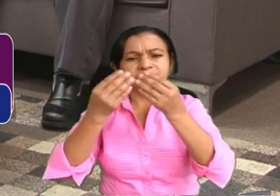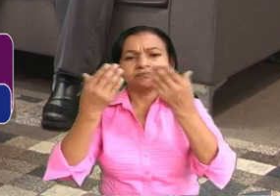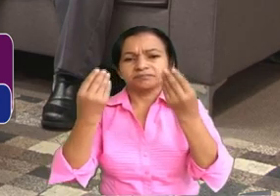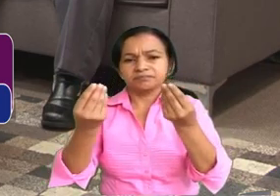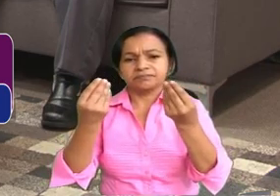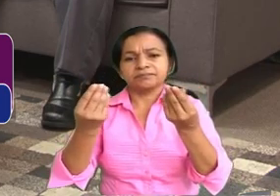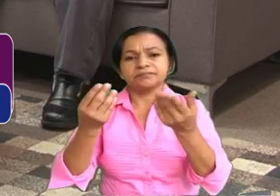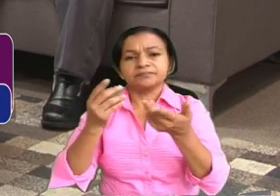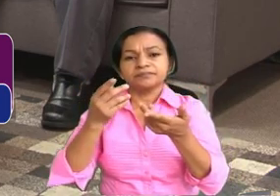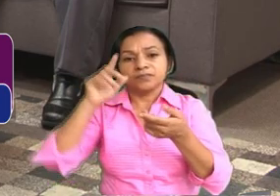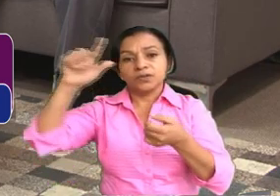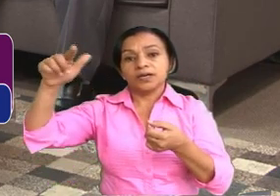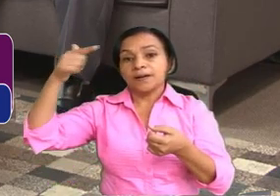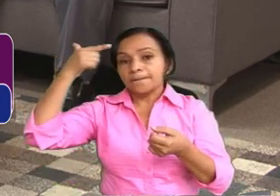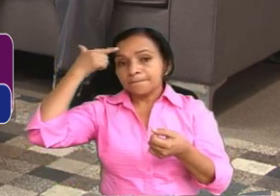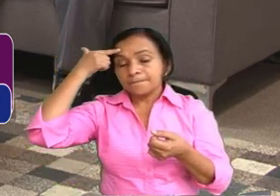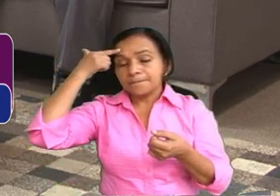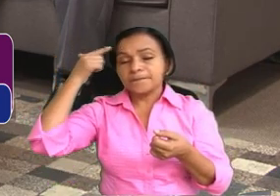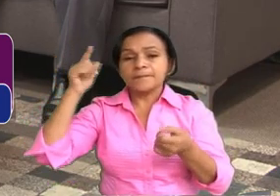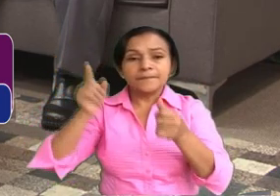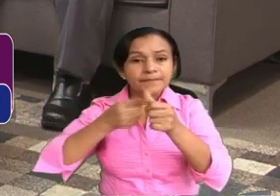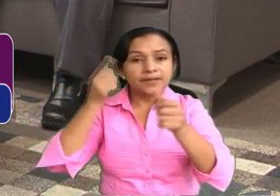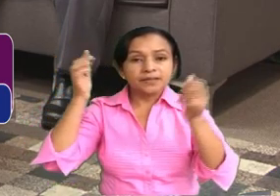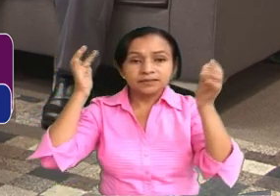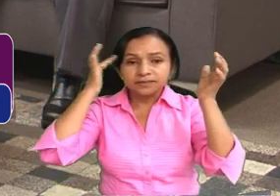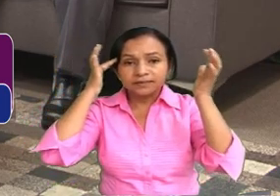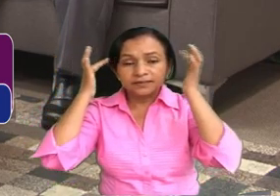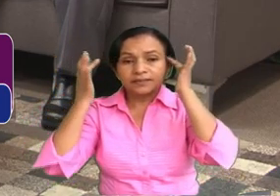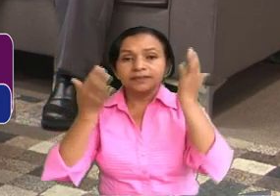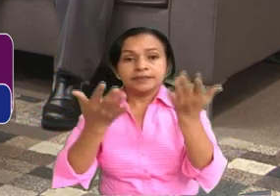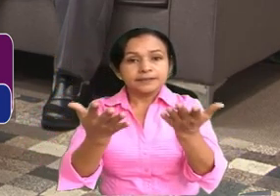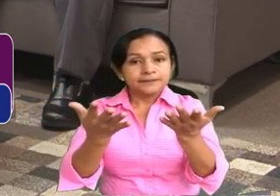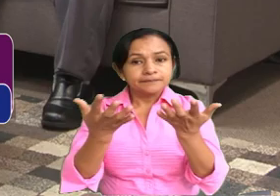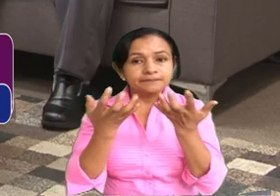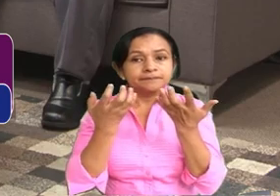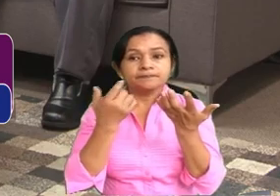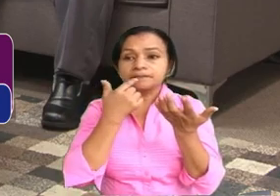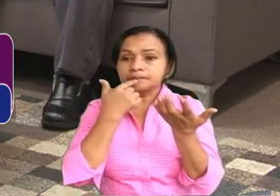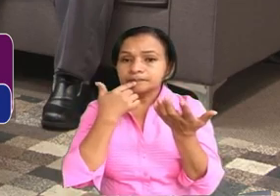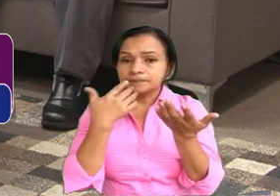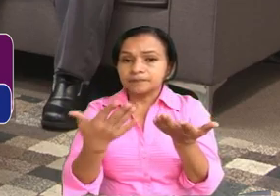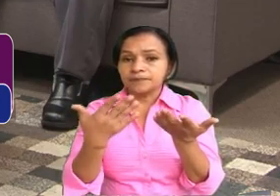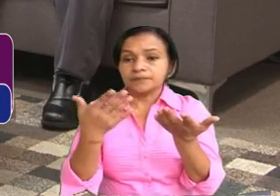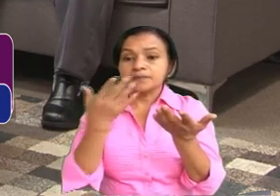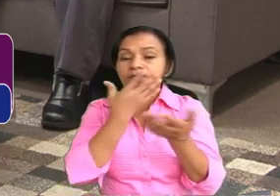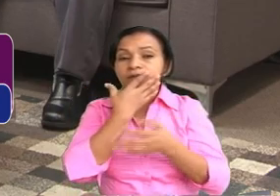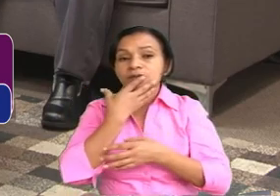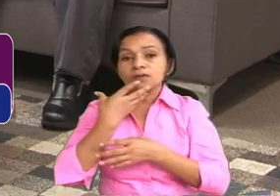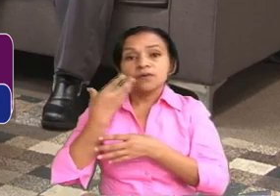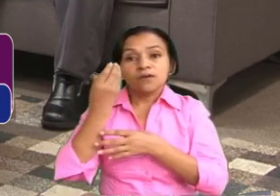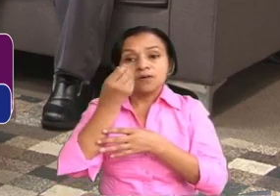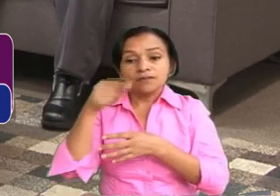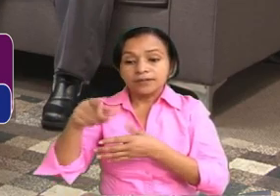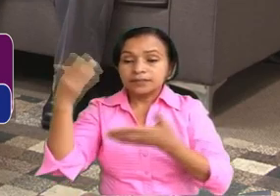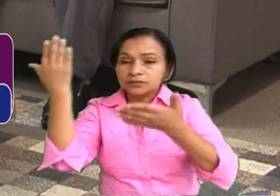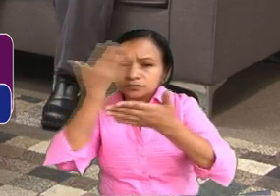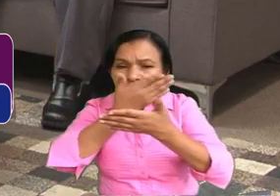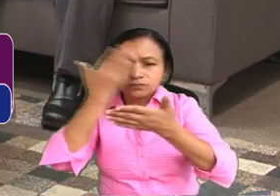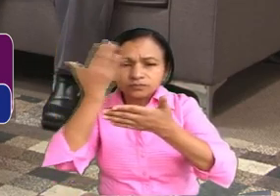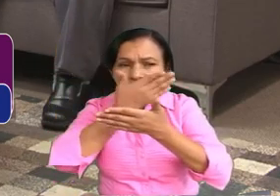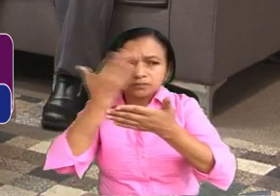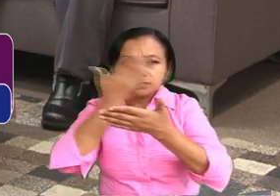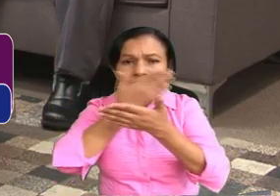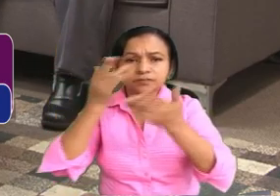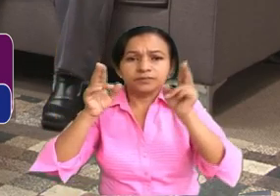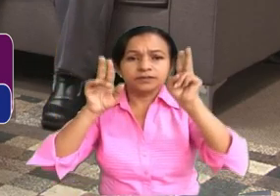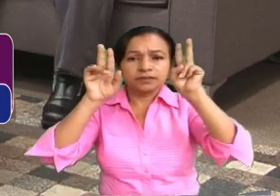muy grande, porque el gobierno se ha preocupado y se ha interesado porque esto, nuestros jóvenes se preparen en el